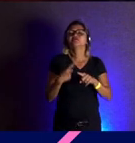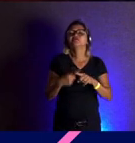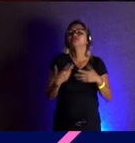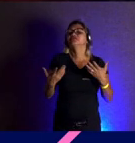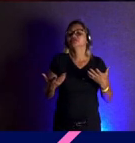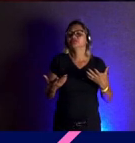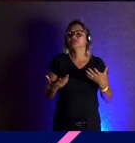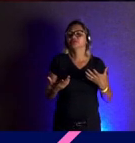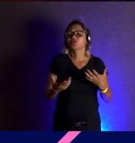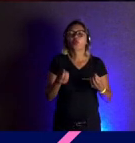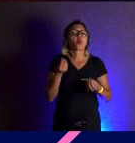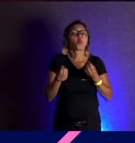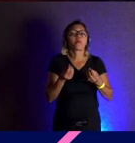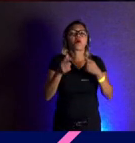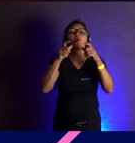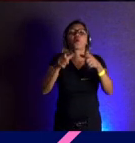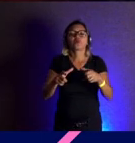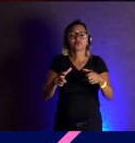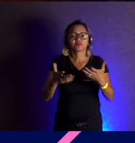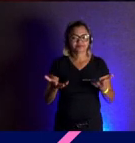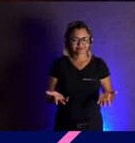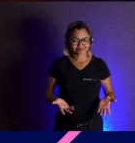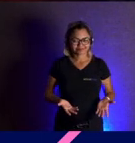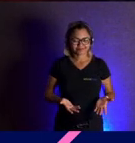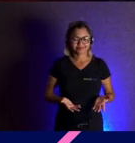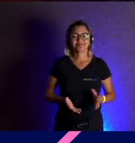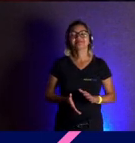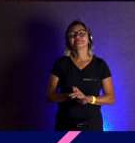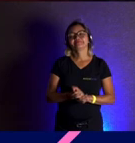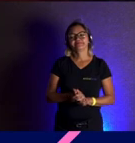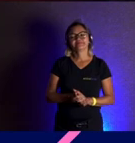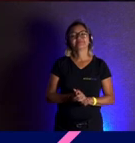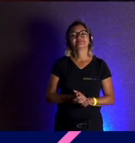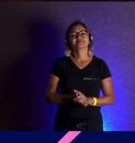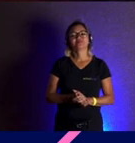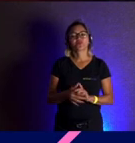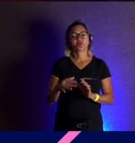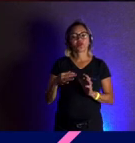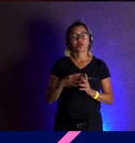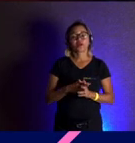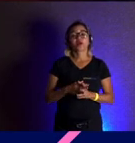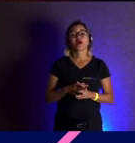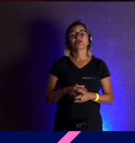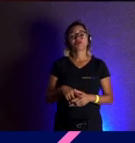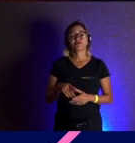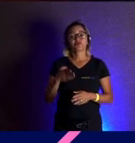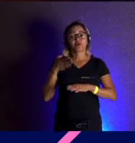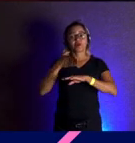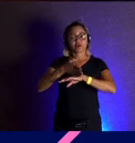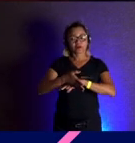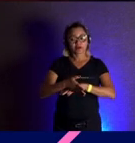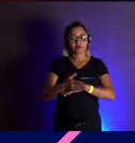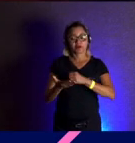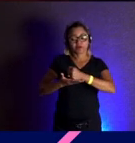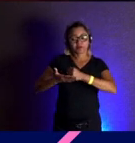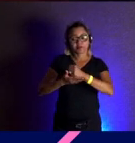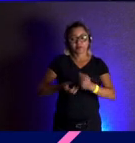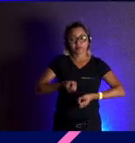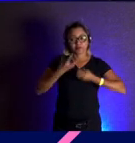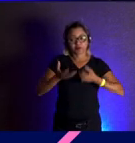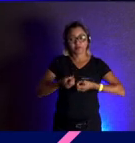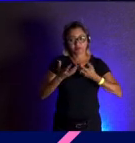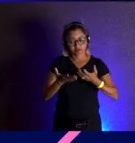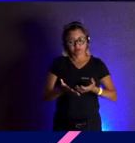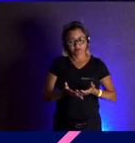¿Dónde? Tuvimos que recurrir al Global Forest Watch. ¿Alguno conoce esta base de datos? Sí. Y me